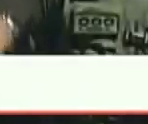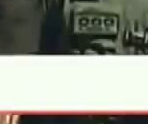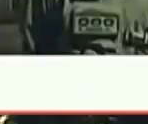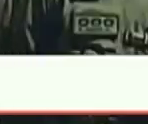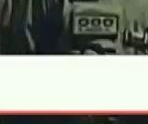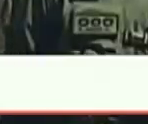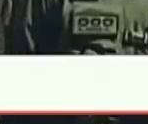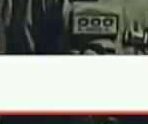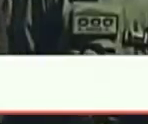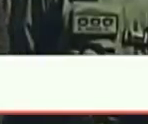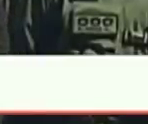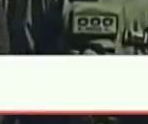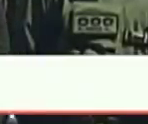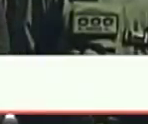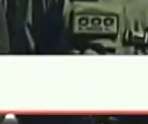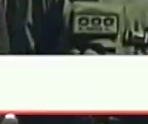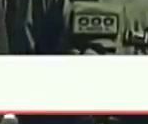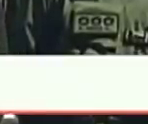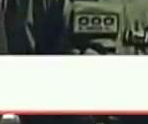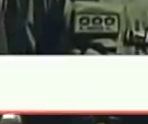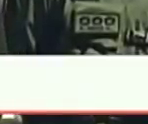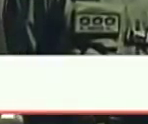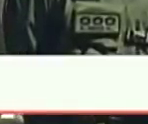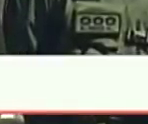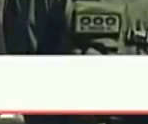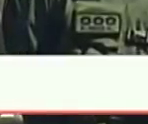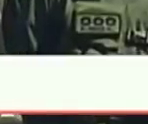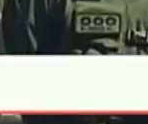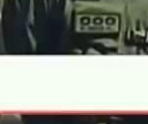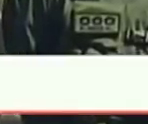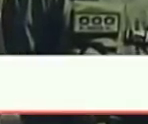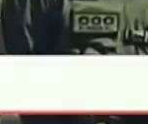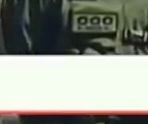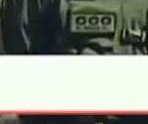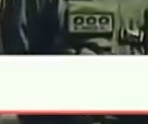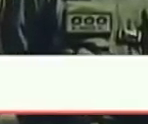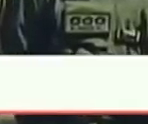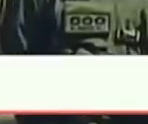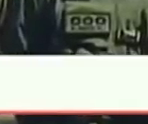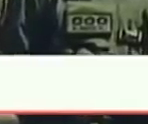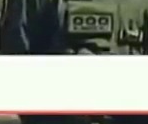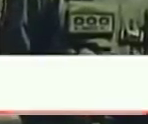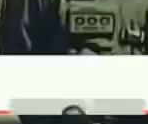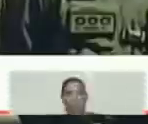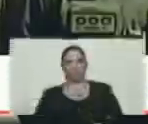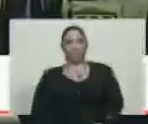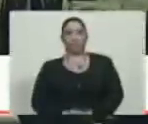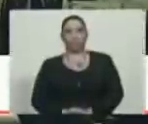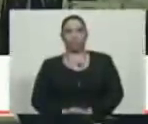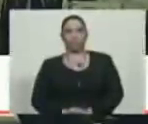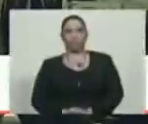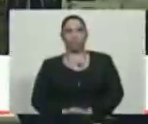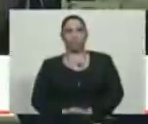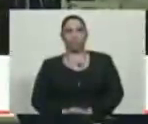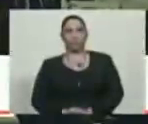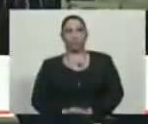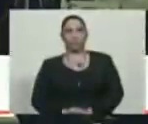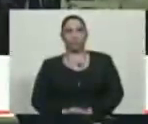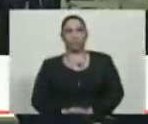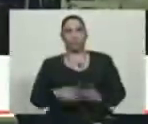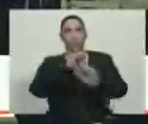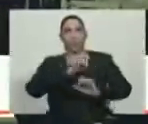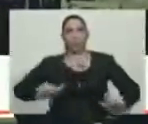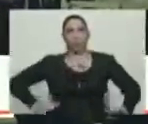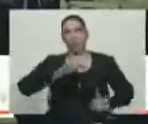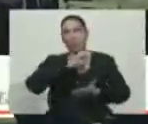señores y señoras, oficiales y personal de la Guardia